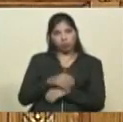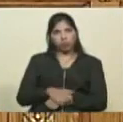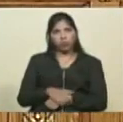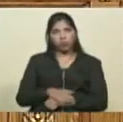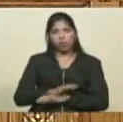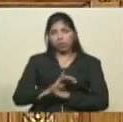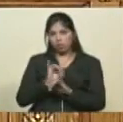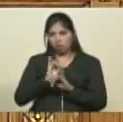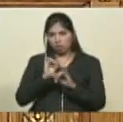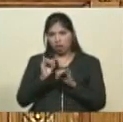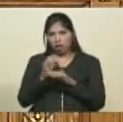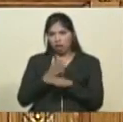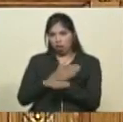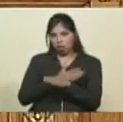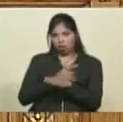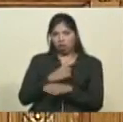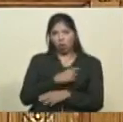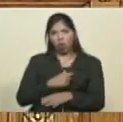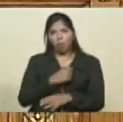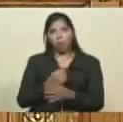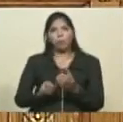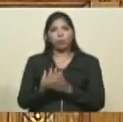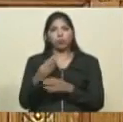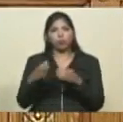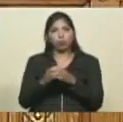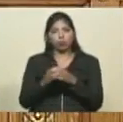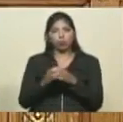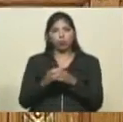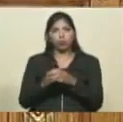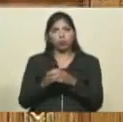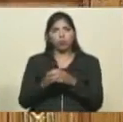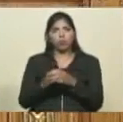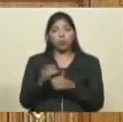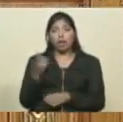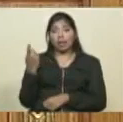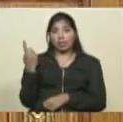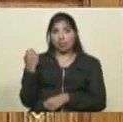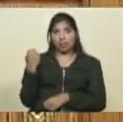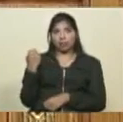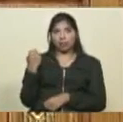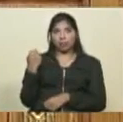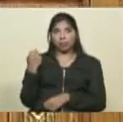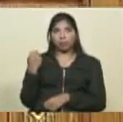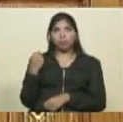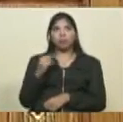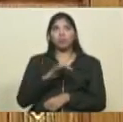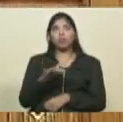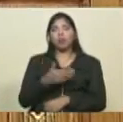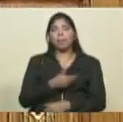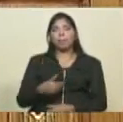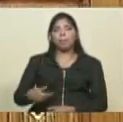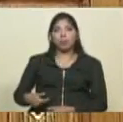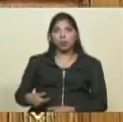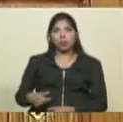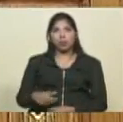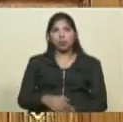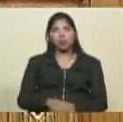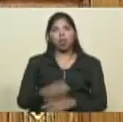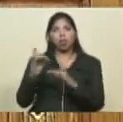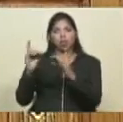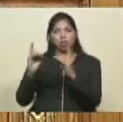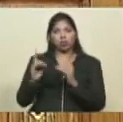en la conversación de las comisiones con la presidenta el día de ayer, ya la presidenta tenía la